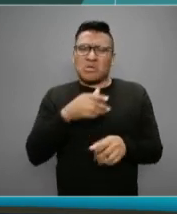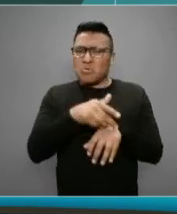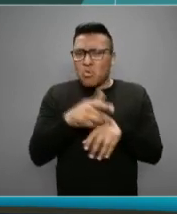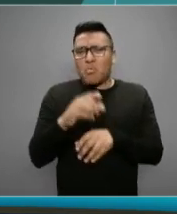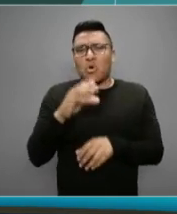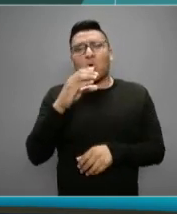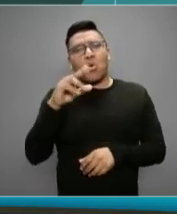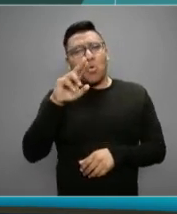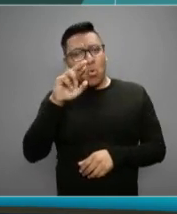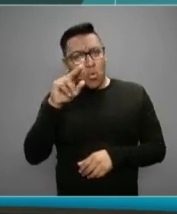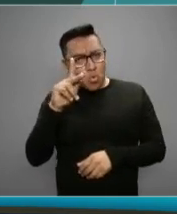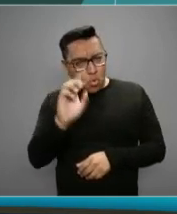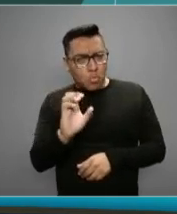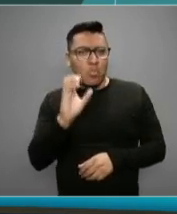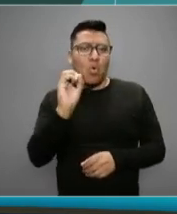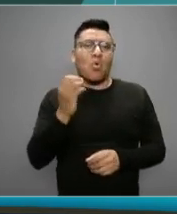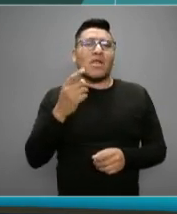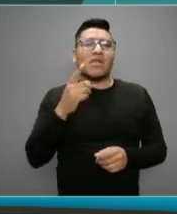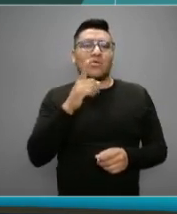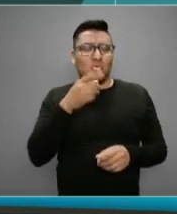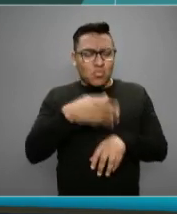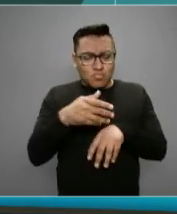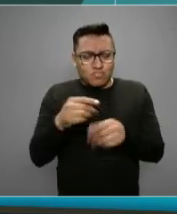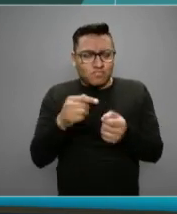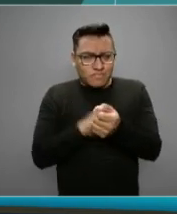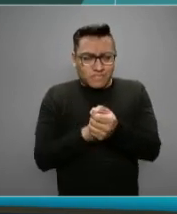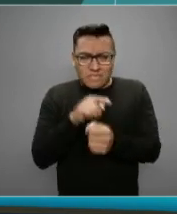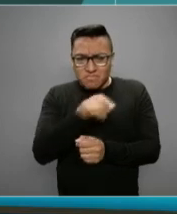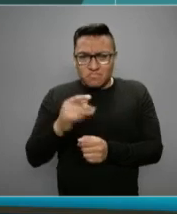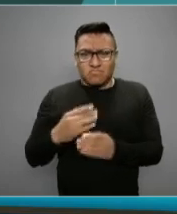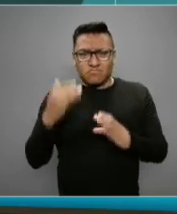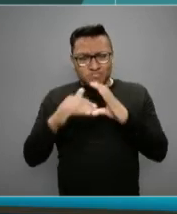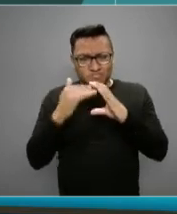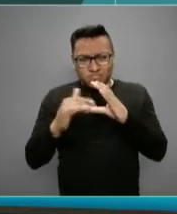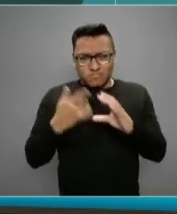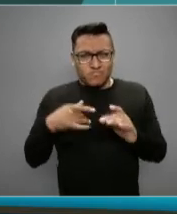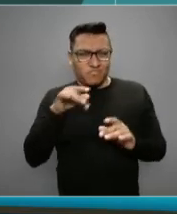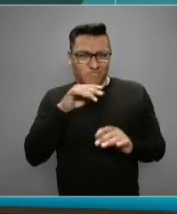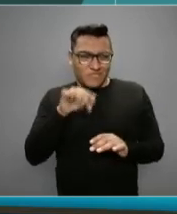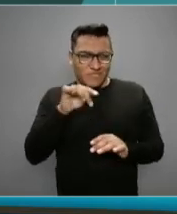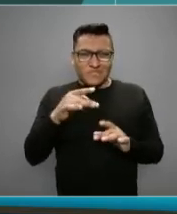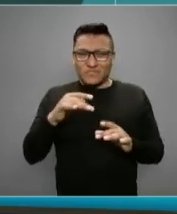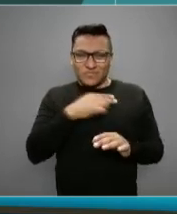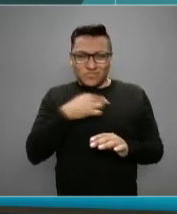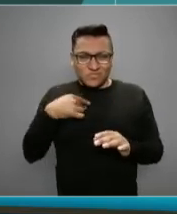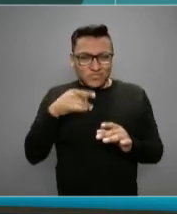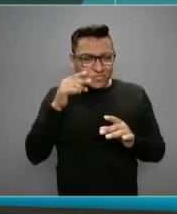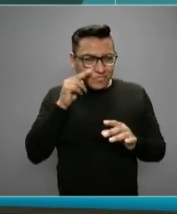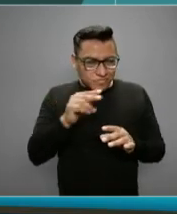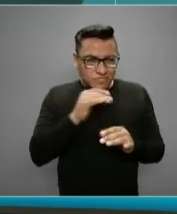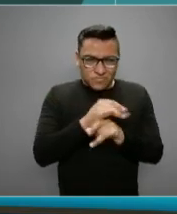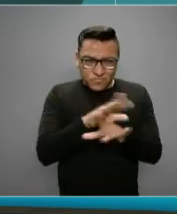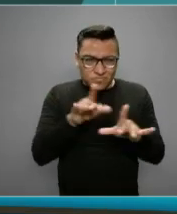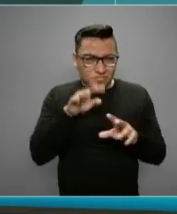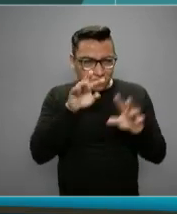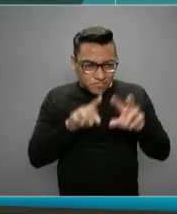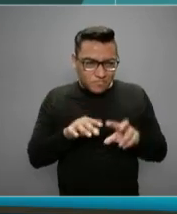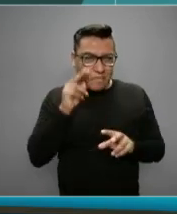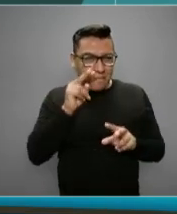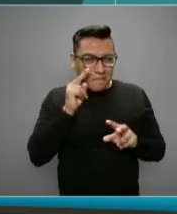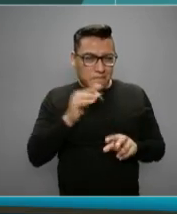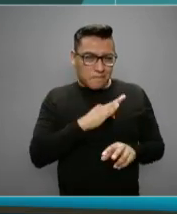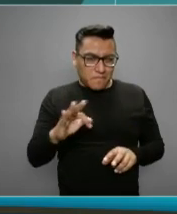una contraseña, y ahí está la banca electrónica donde también vamos a través del buzón Infonavit, vamos a estar informando directamente a los acreditados. Bien,